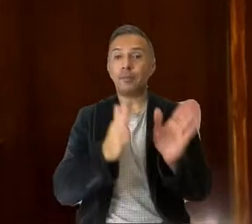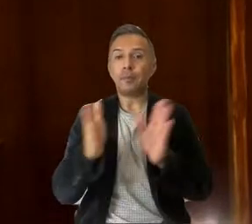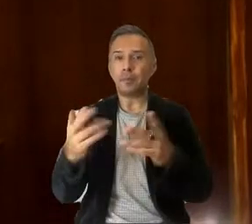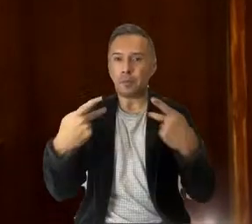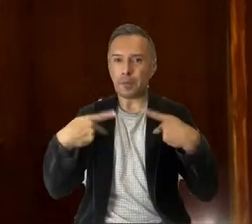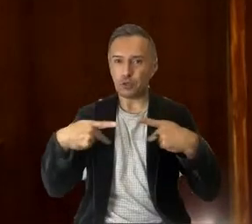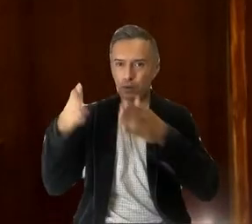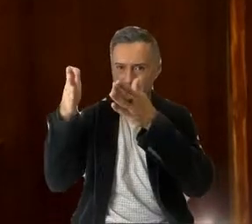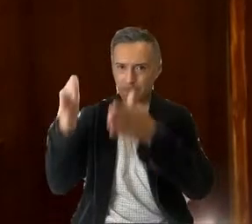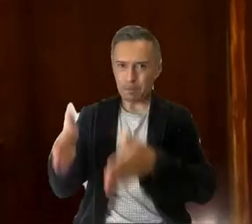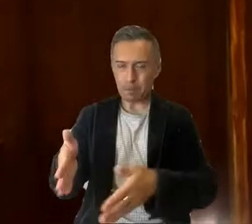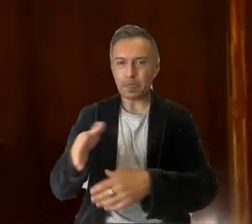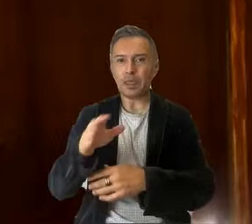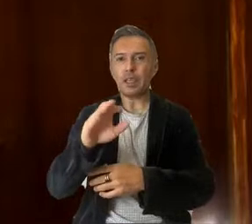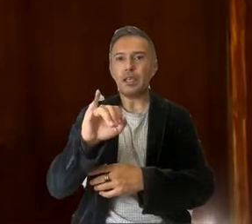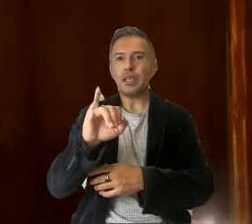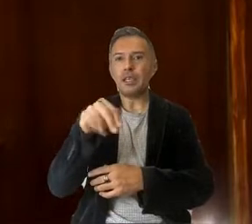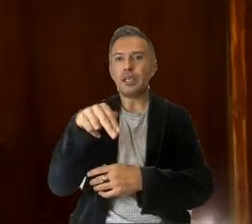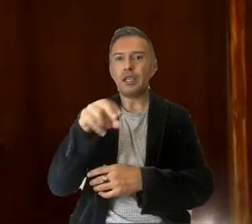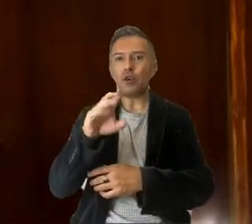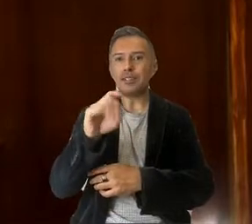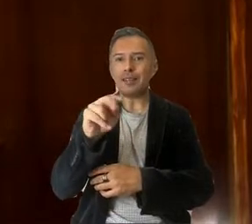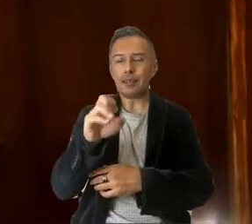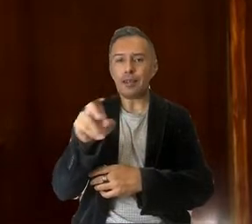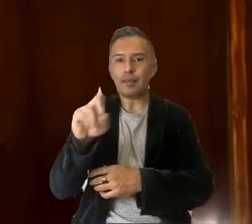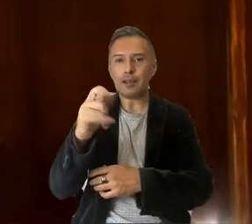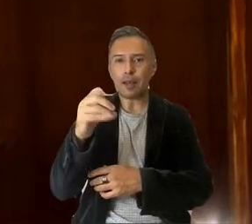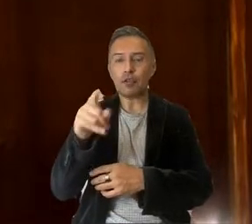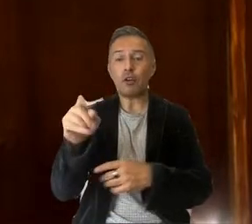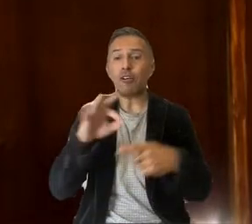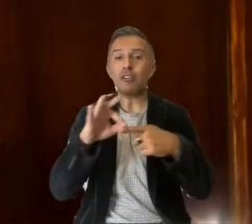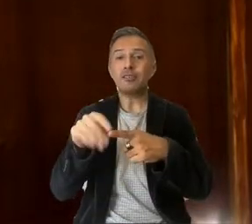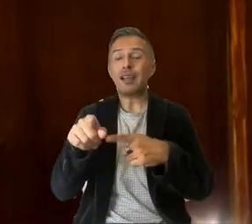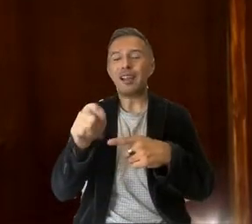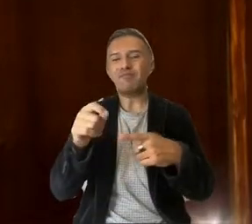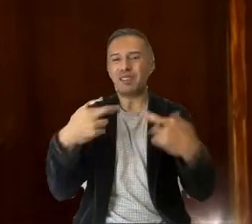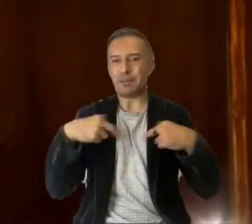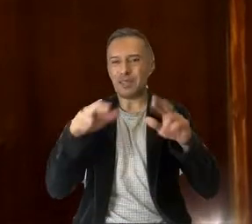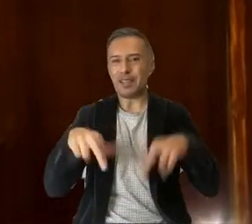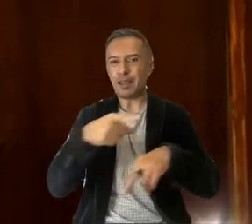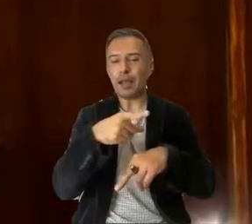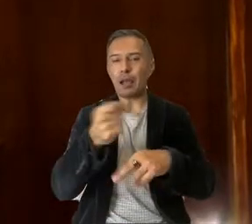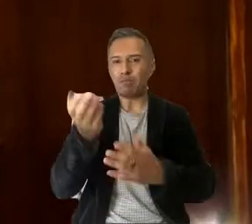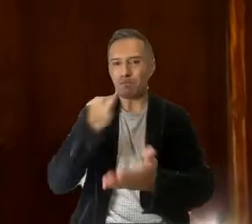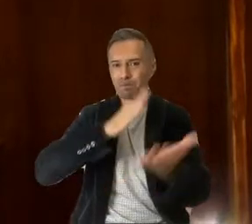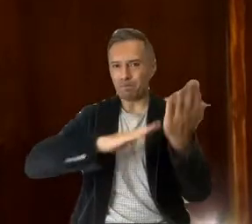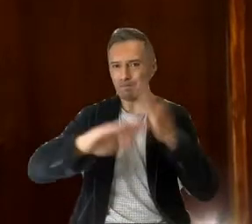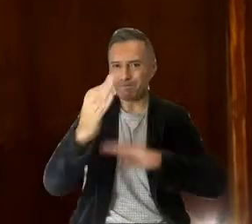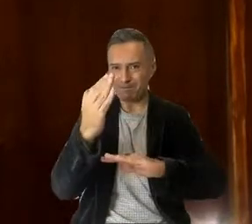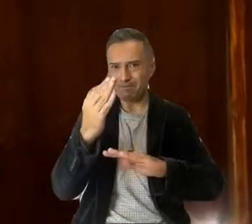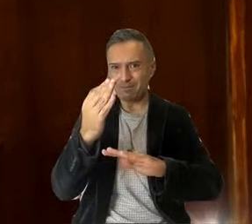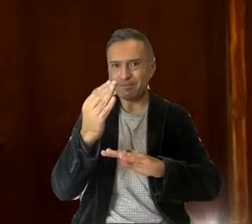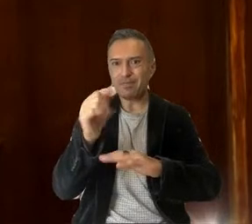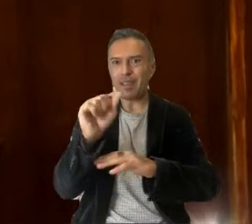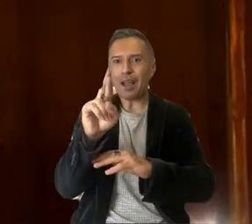Al ciudadano inocente Popoca Delgado, delegado de la Fundación de Artes Marciales en el